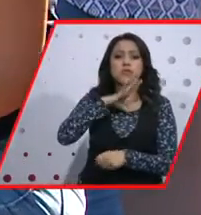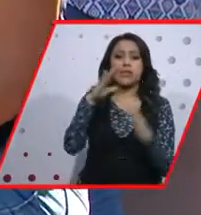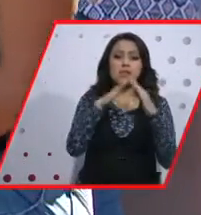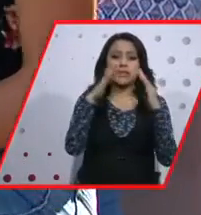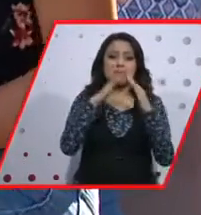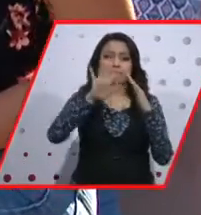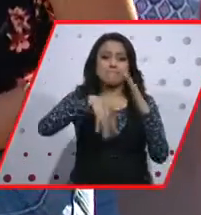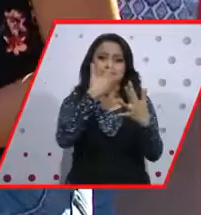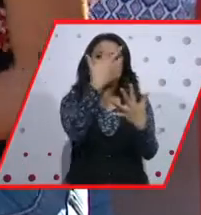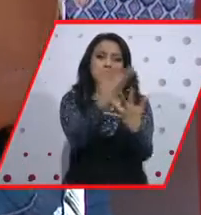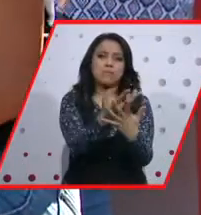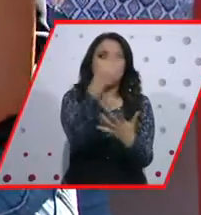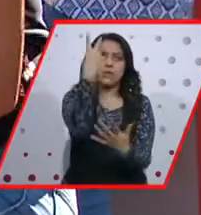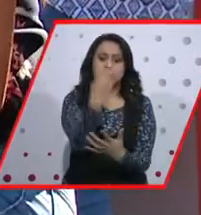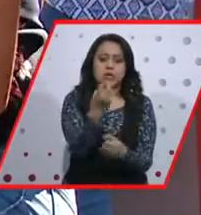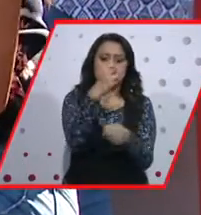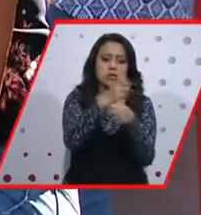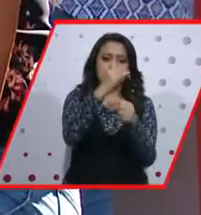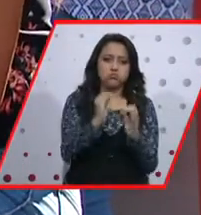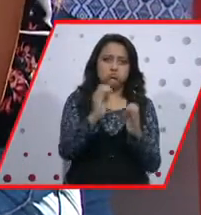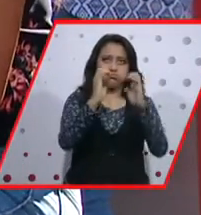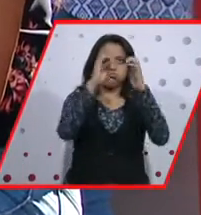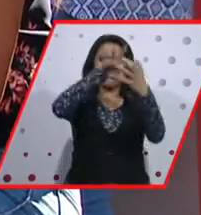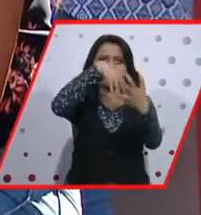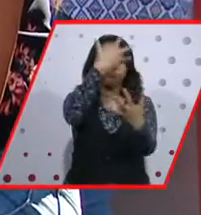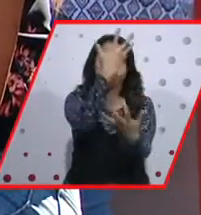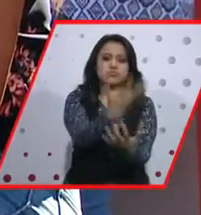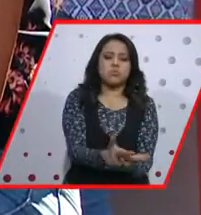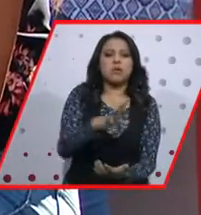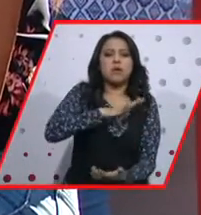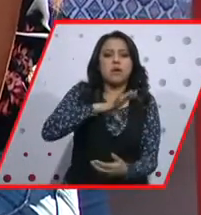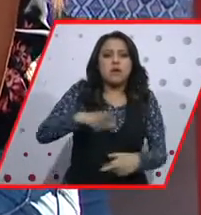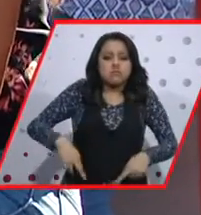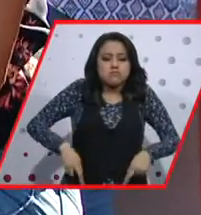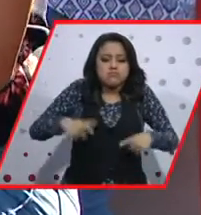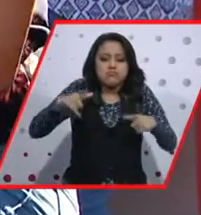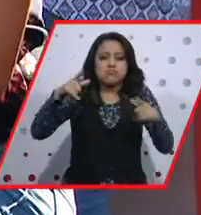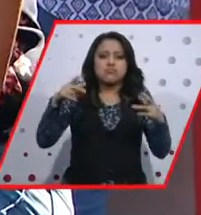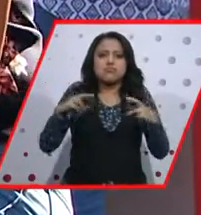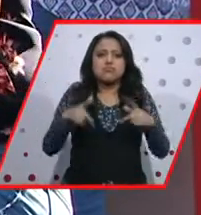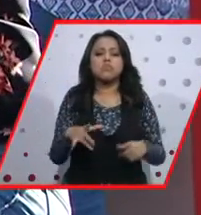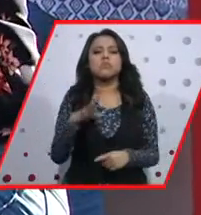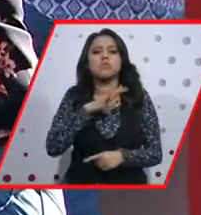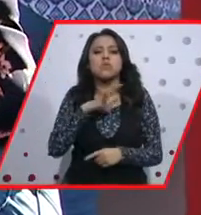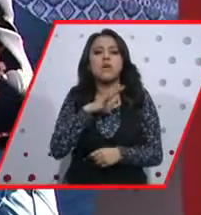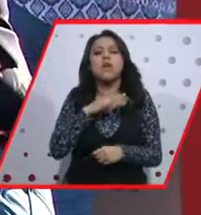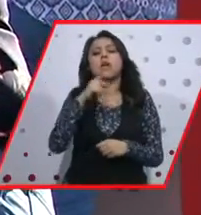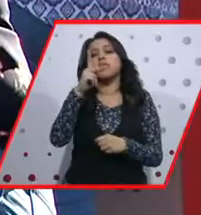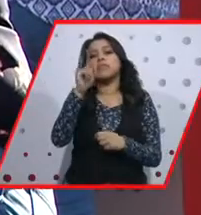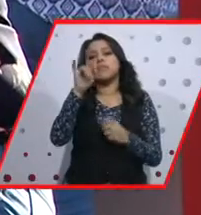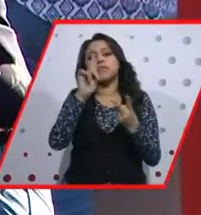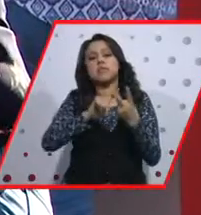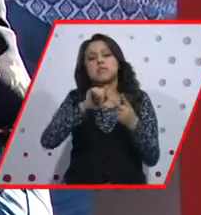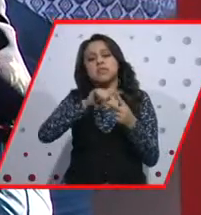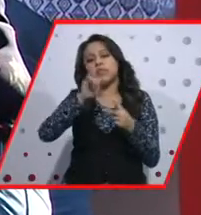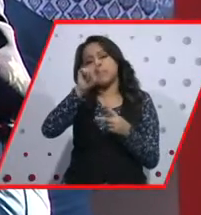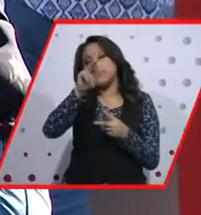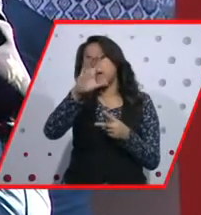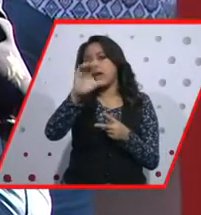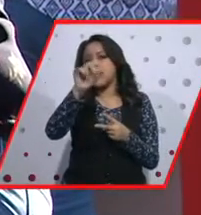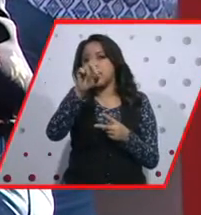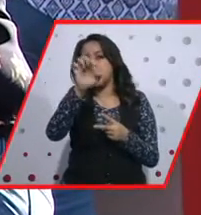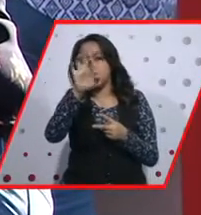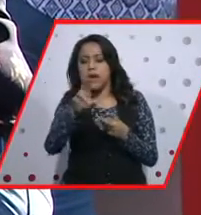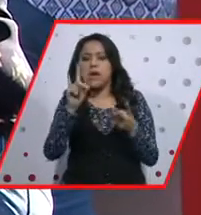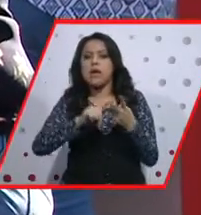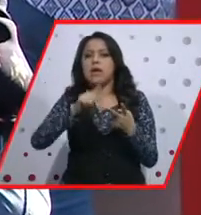en el segundo piso. Entonces tengo fractura de prótesis de cadera y de tibia y peroné. ¿Por una caída? Por una caída.